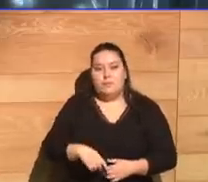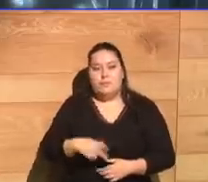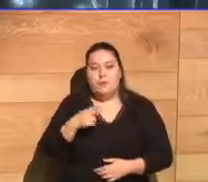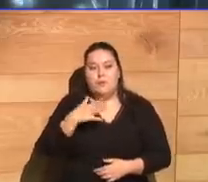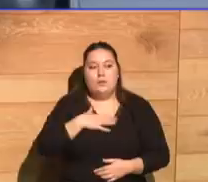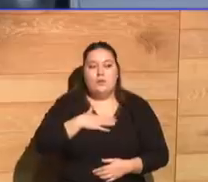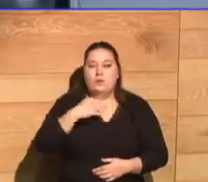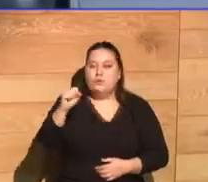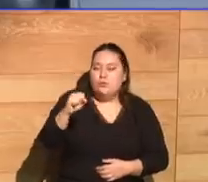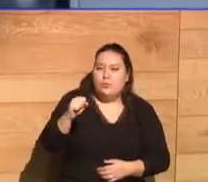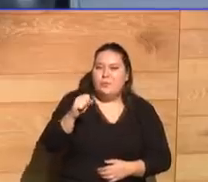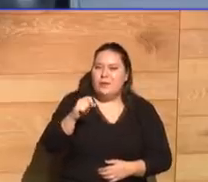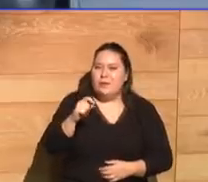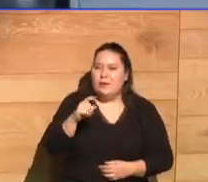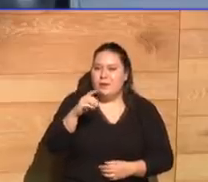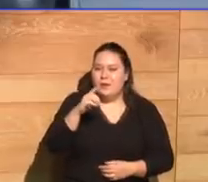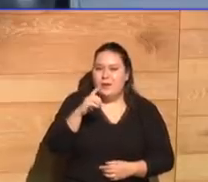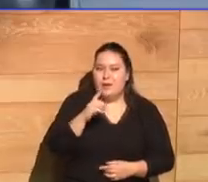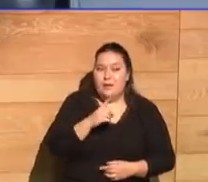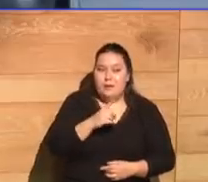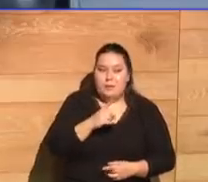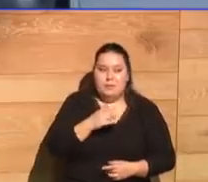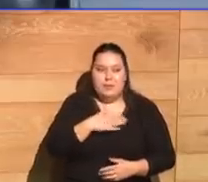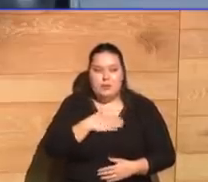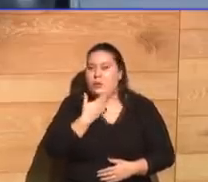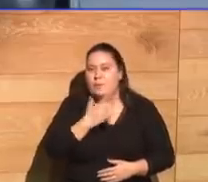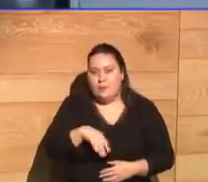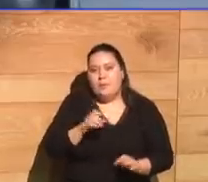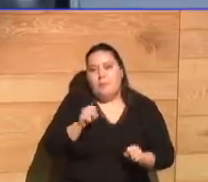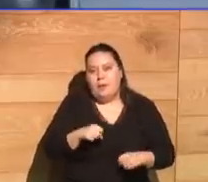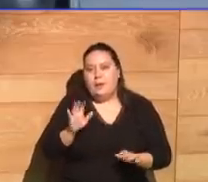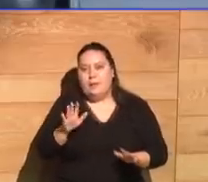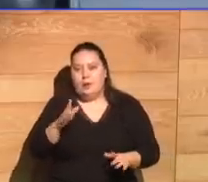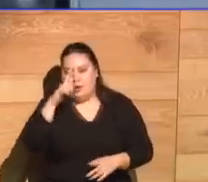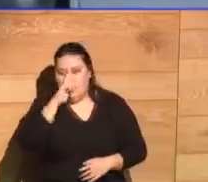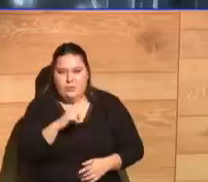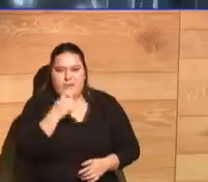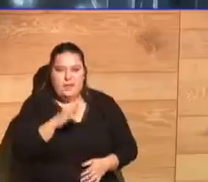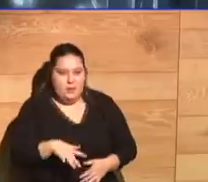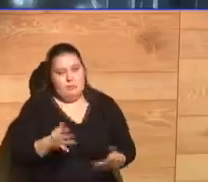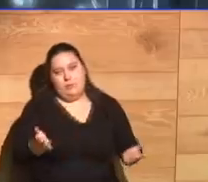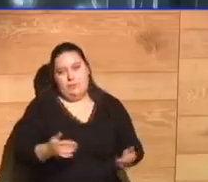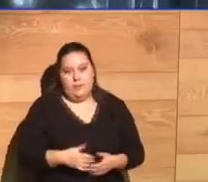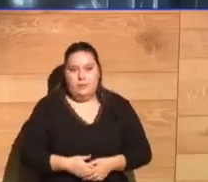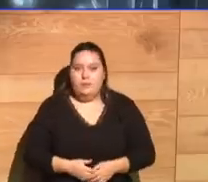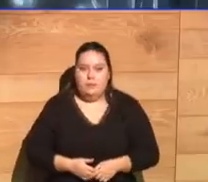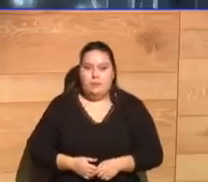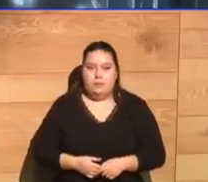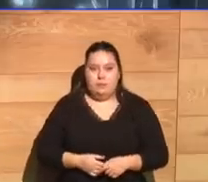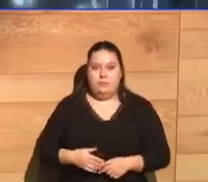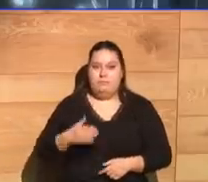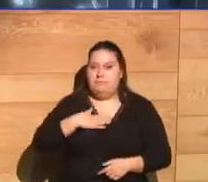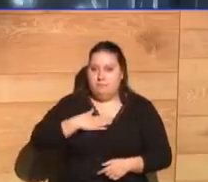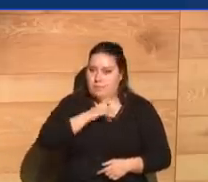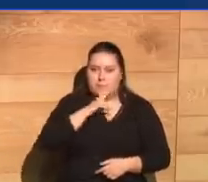sí, pero que no sepan quién es Superman, eso no... En la cultura americana... Es curioso, ¿verdad? Pero yo sí que soy capaz de creer eso. O sea, mi madre